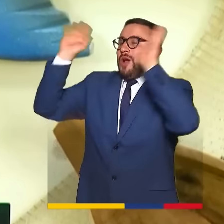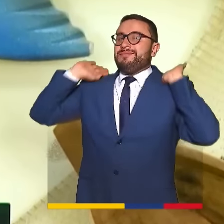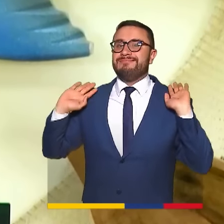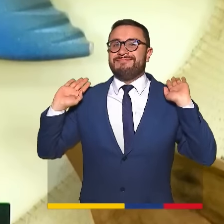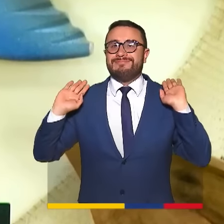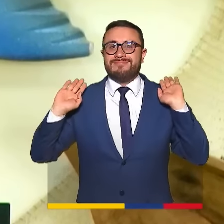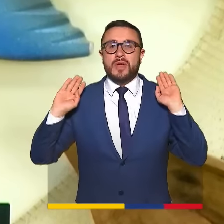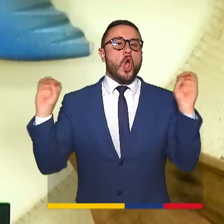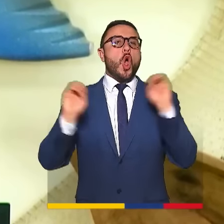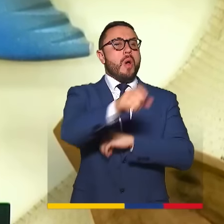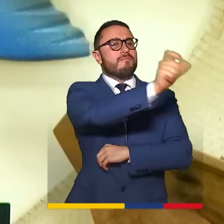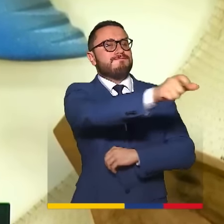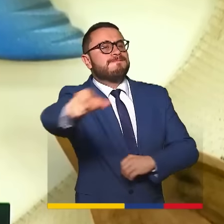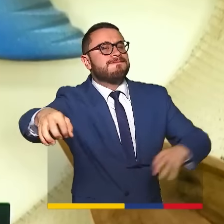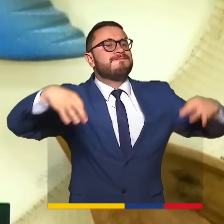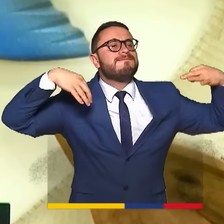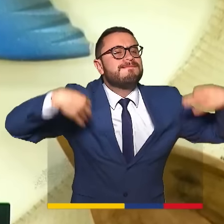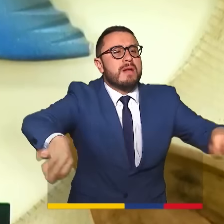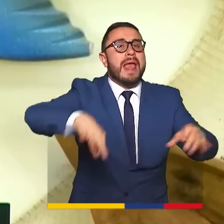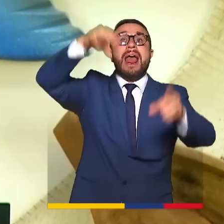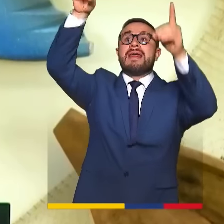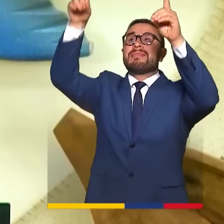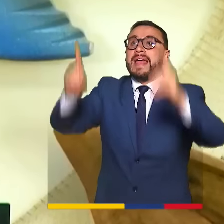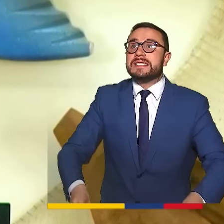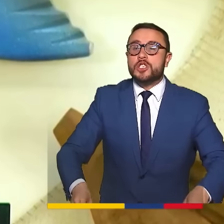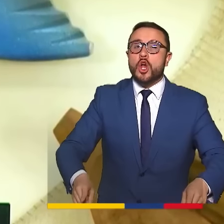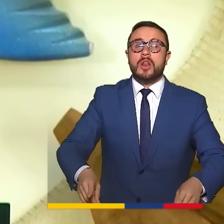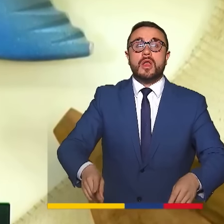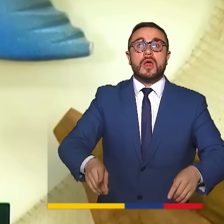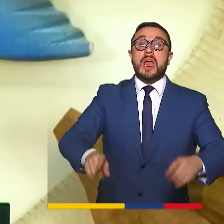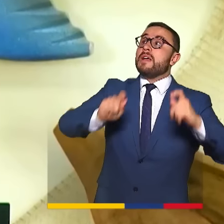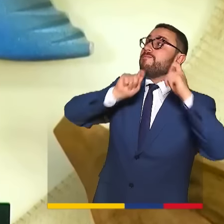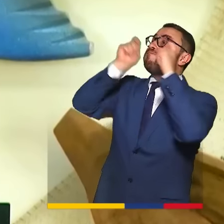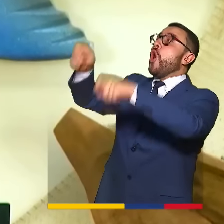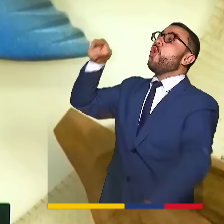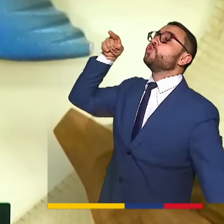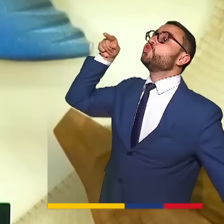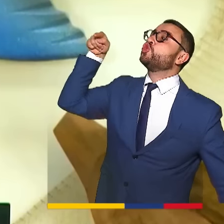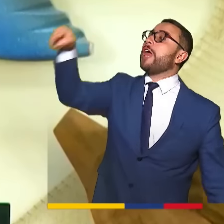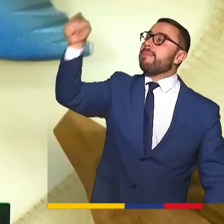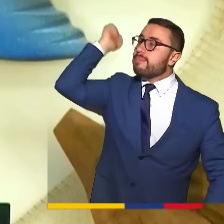las decisiones populares, y dicen: usted es.